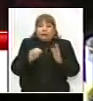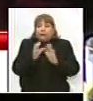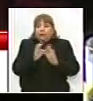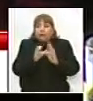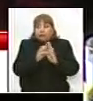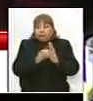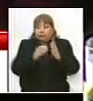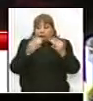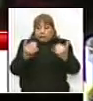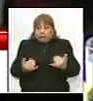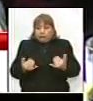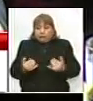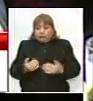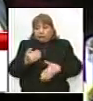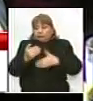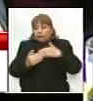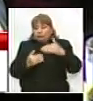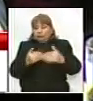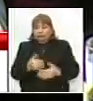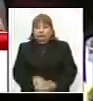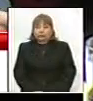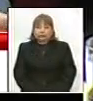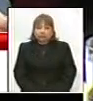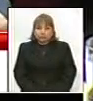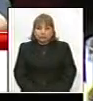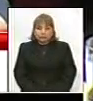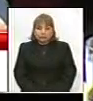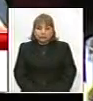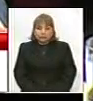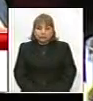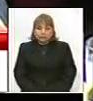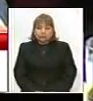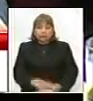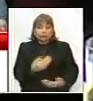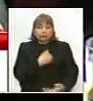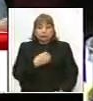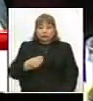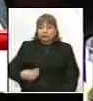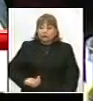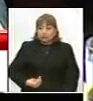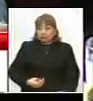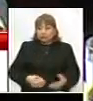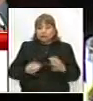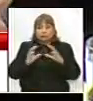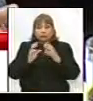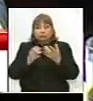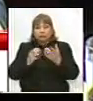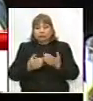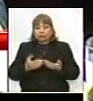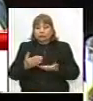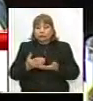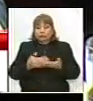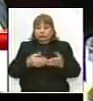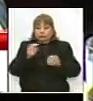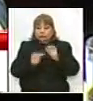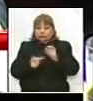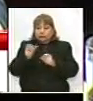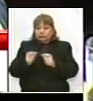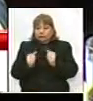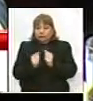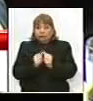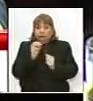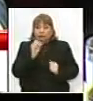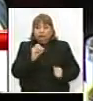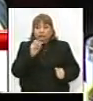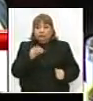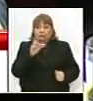hoy por hoy corresponde al presidente de la República, con aprobación del Consejo de Ministros, a congresistas, a número de ciudadanos equivalente a 0.3 la